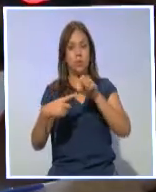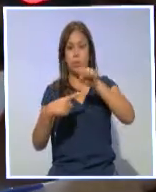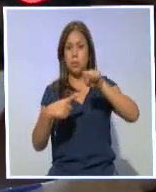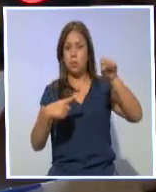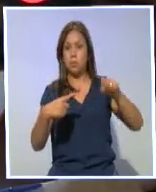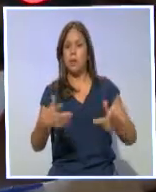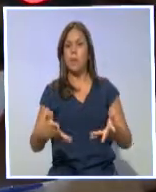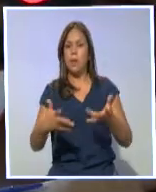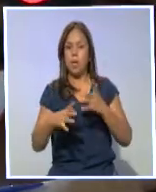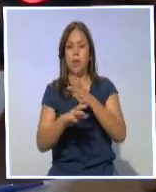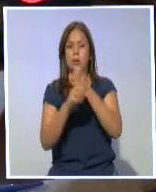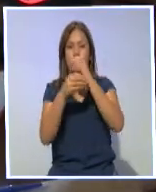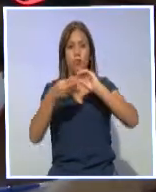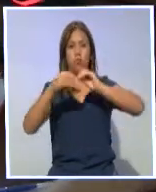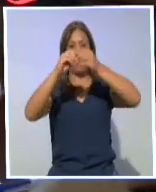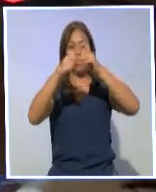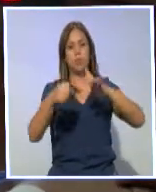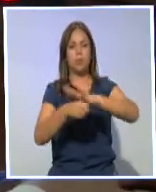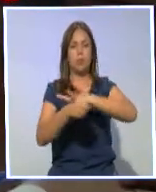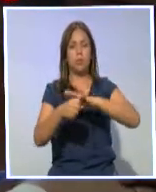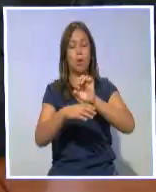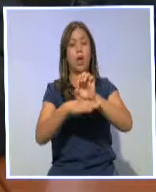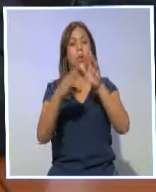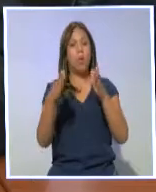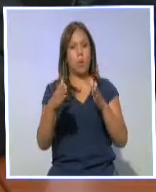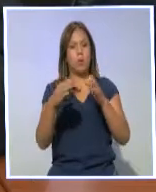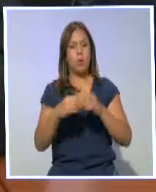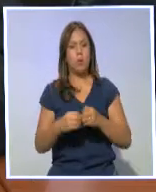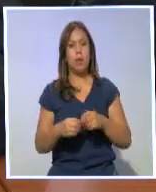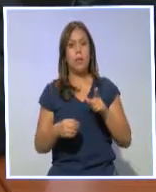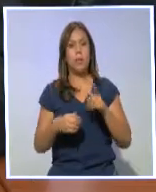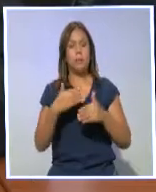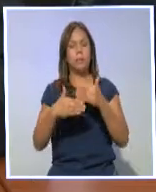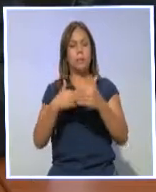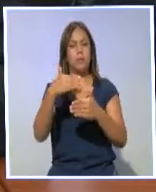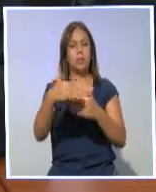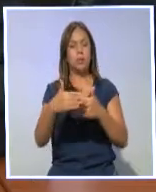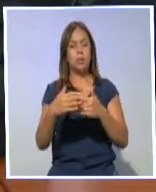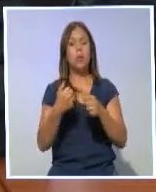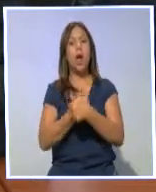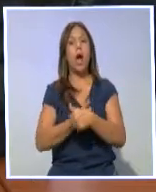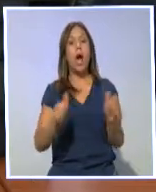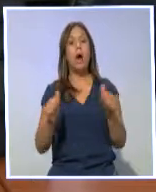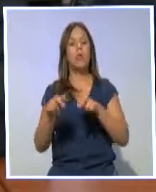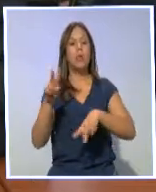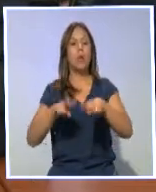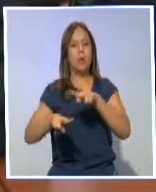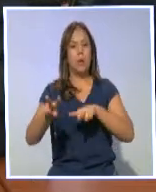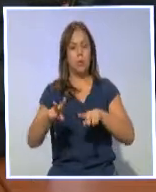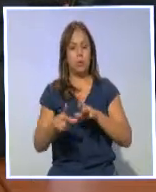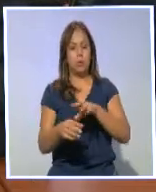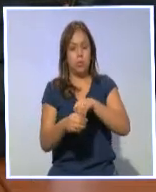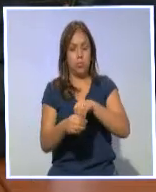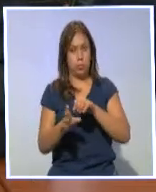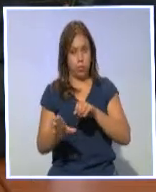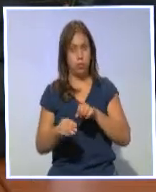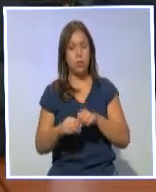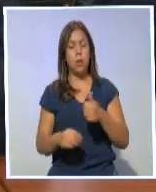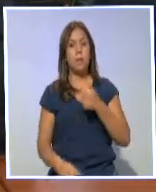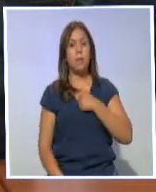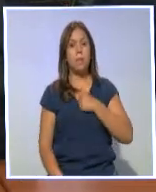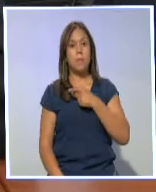pretende asegurar la formación integral de los estudiantes ecuatorianos. Que es el proceso de autoevaluación o evaluación interna de las